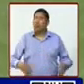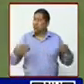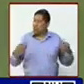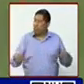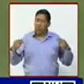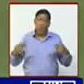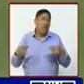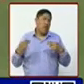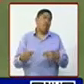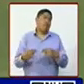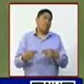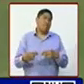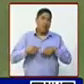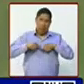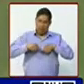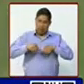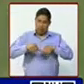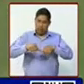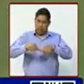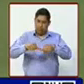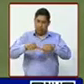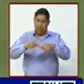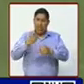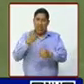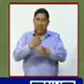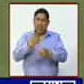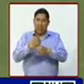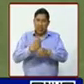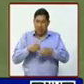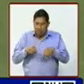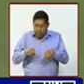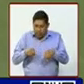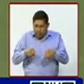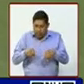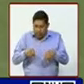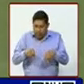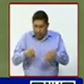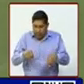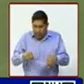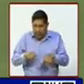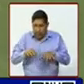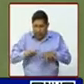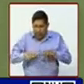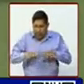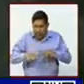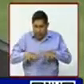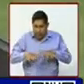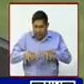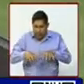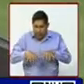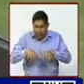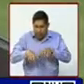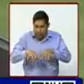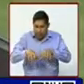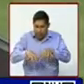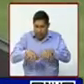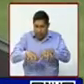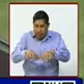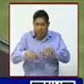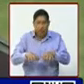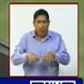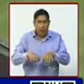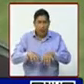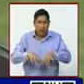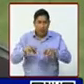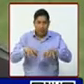Urgente el continuar con este trabajo que estamos haciendo ahora, pasando un rodillo de púas que rompe